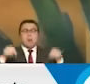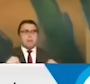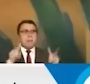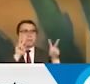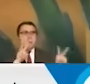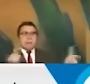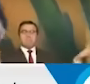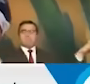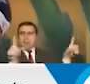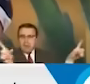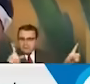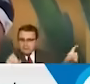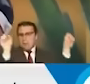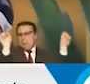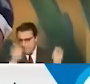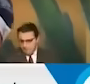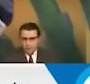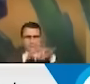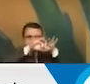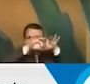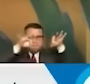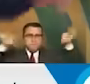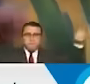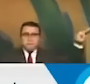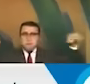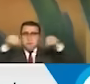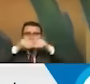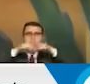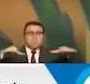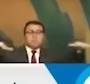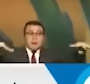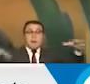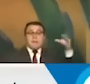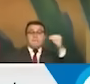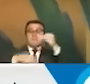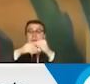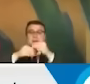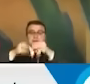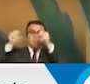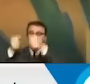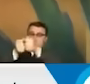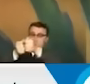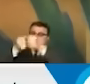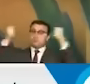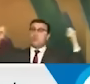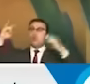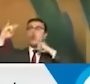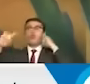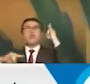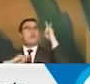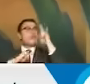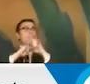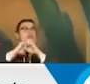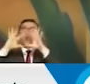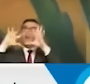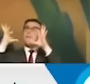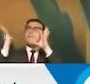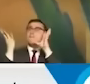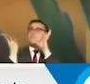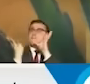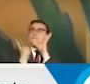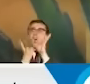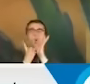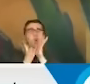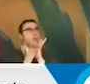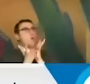televisión por ahí se puede abrir una ventana al universo y conocer el mundo el planeta conocer lo